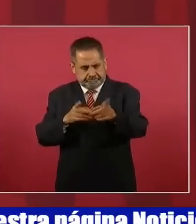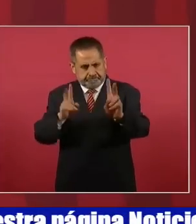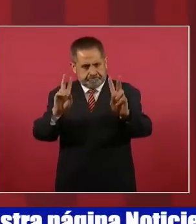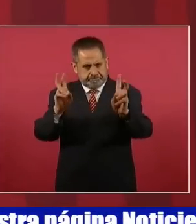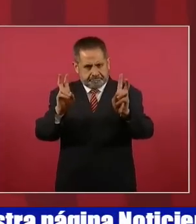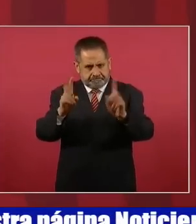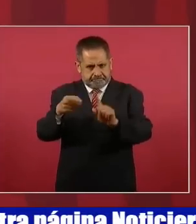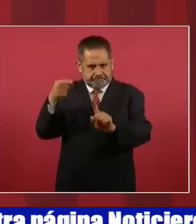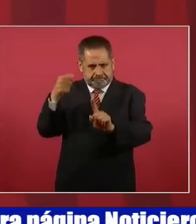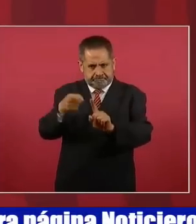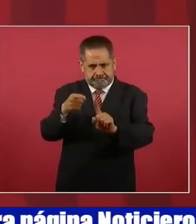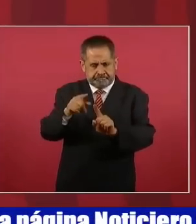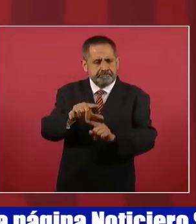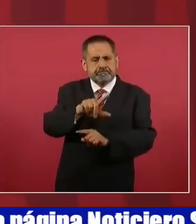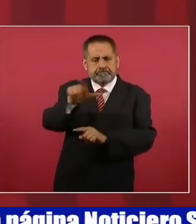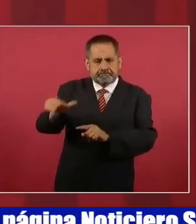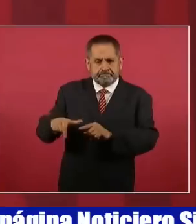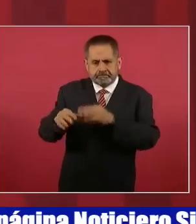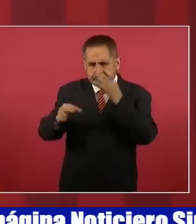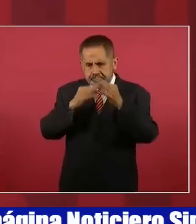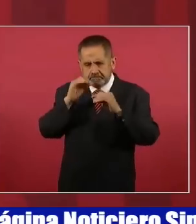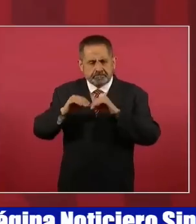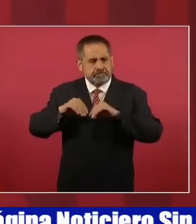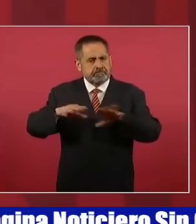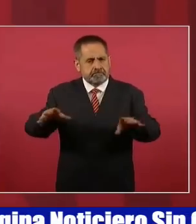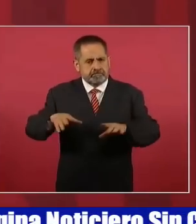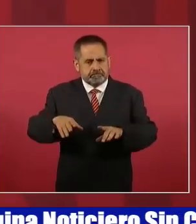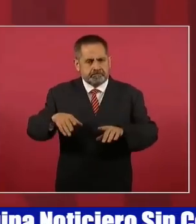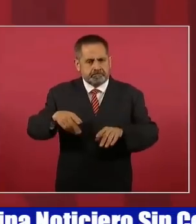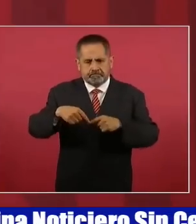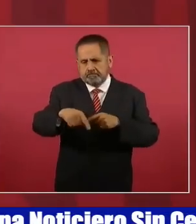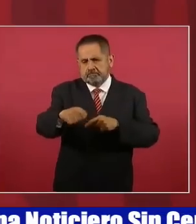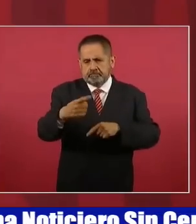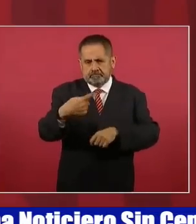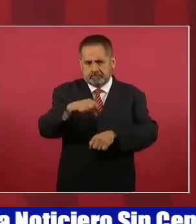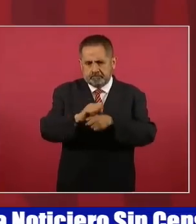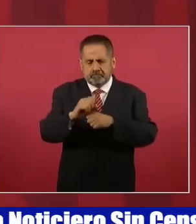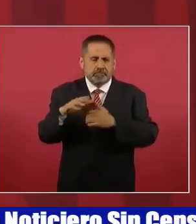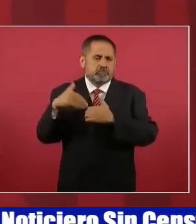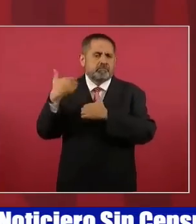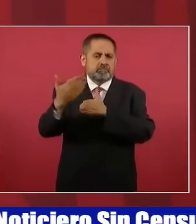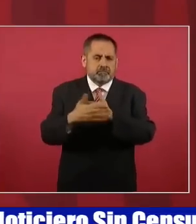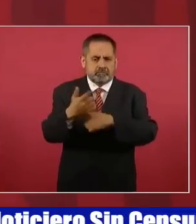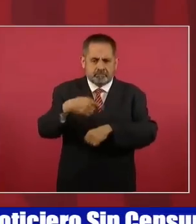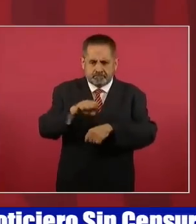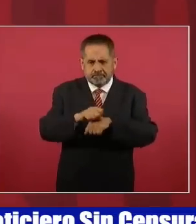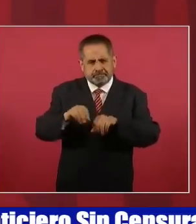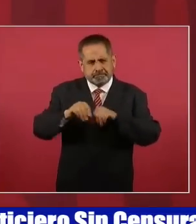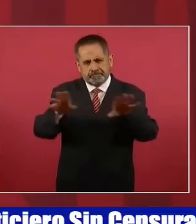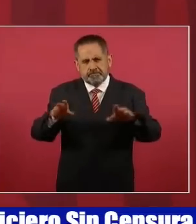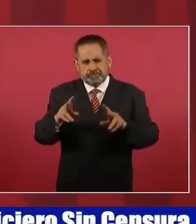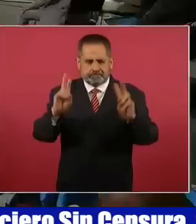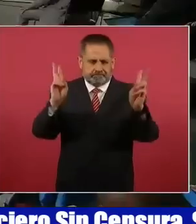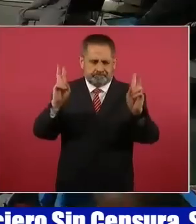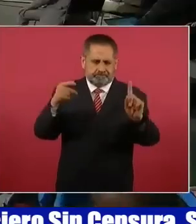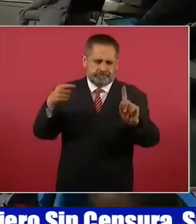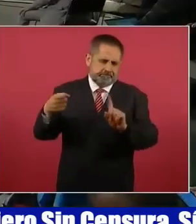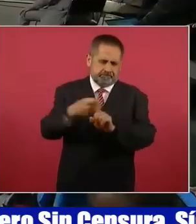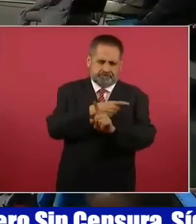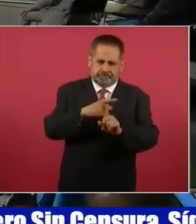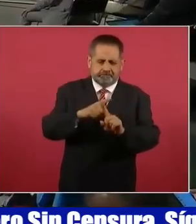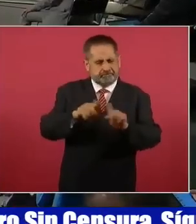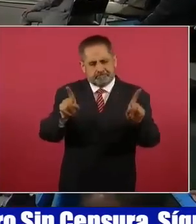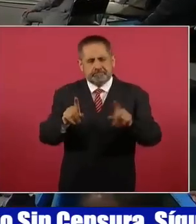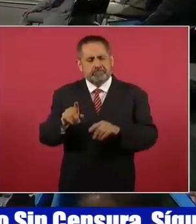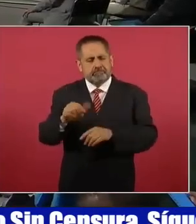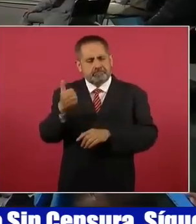menos, desde la llegada de los invasores españoles, así lo dijo el presidente López Obrador, y que en ese periodo de saqueo, la mayoría